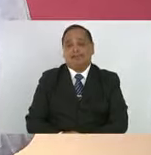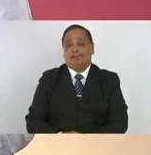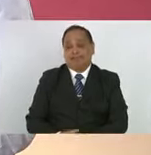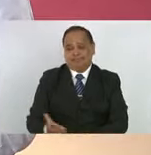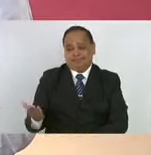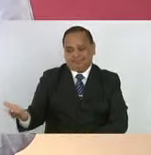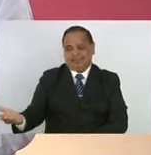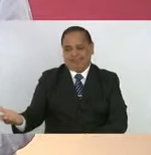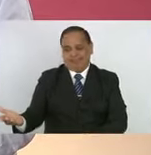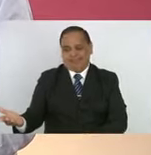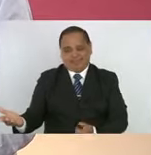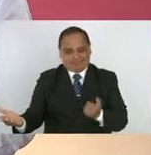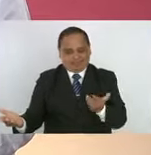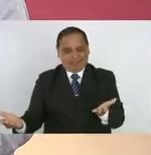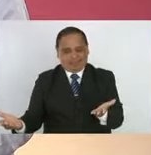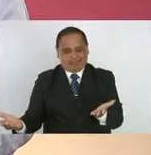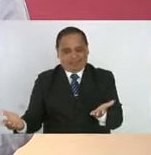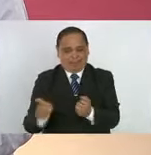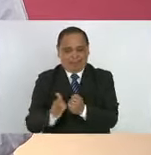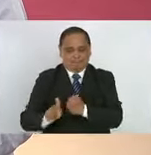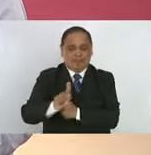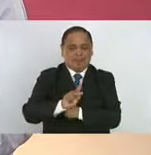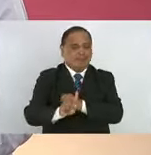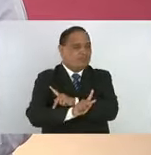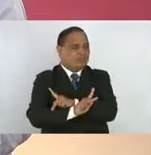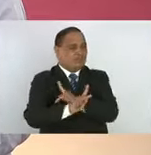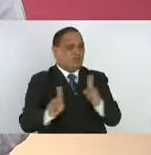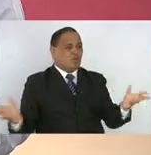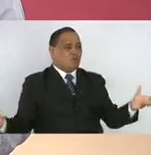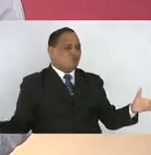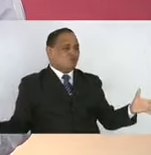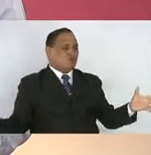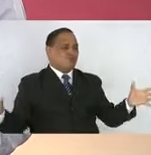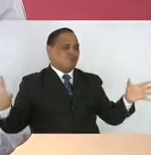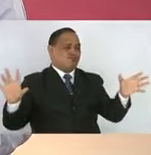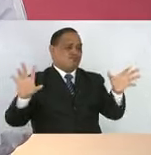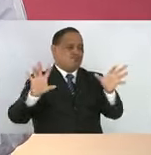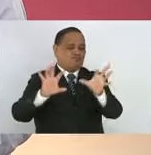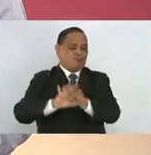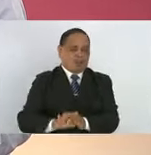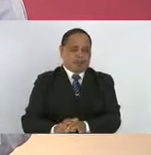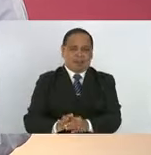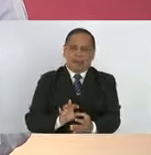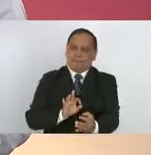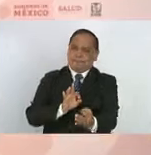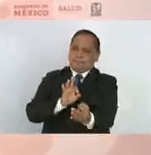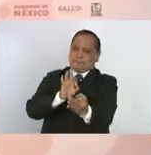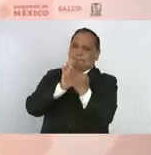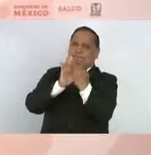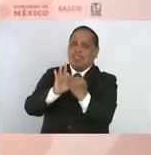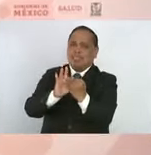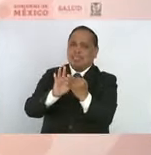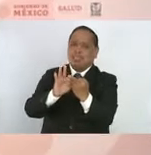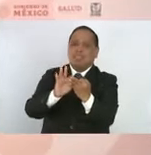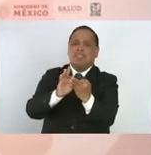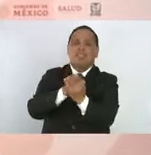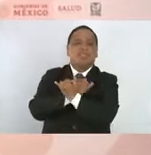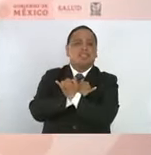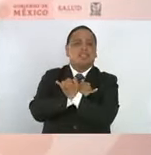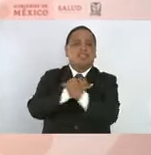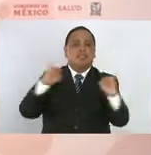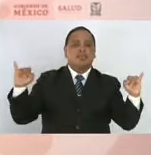unamos todos los países y se defienda la independencia y